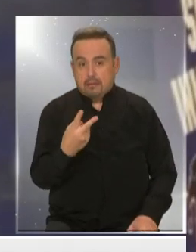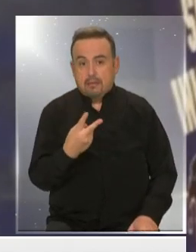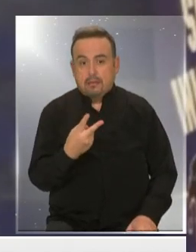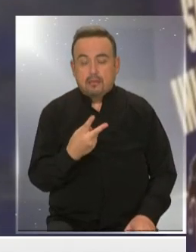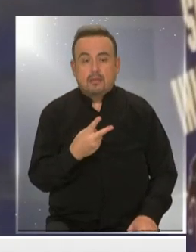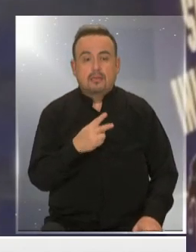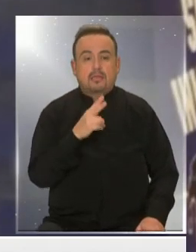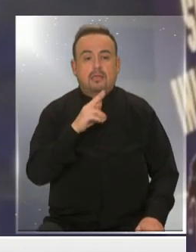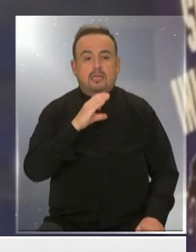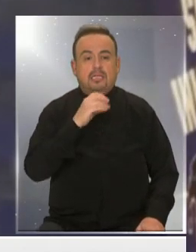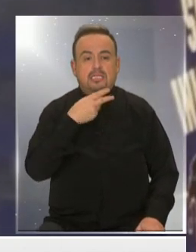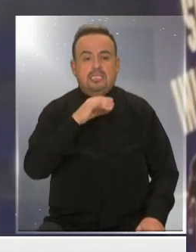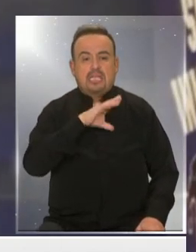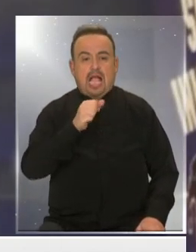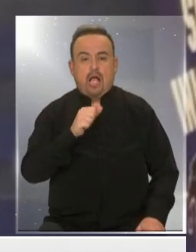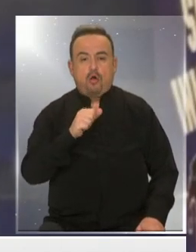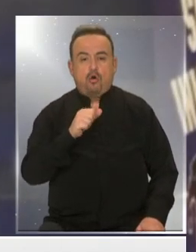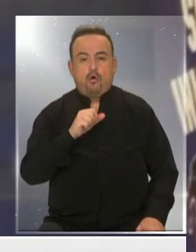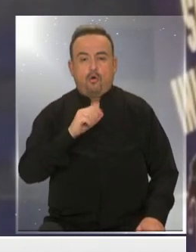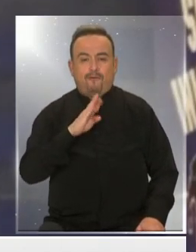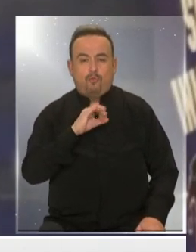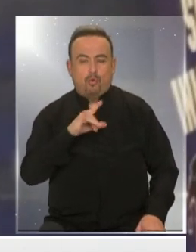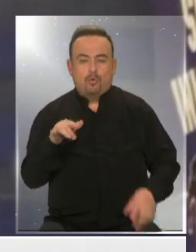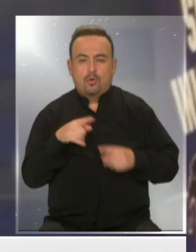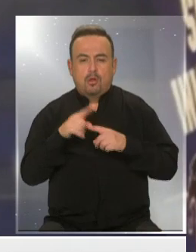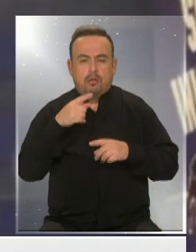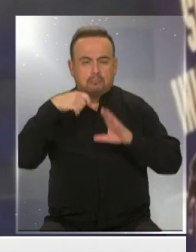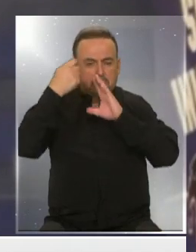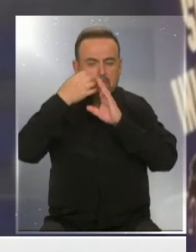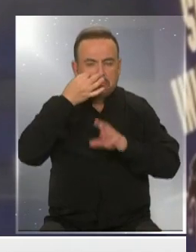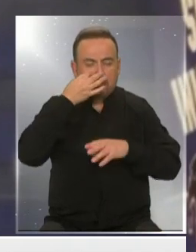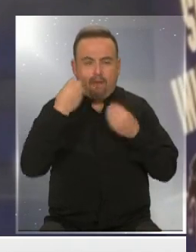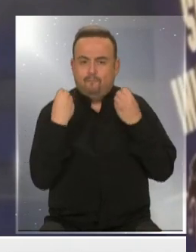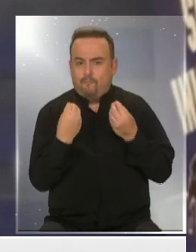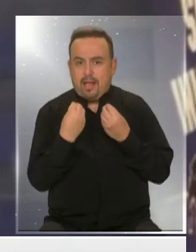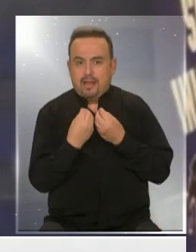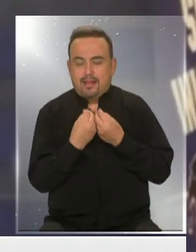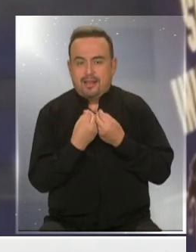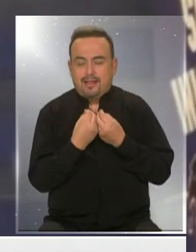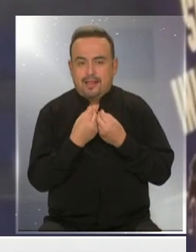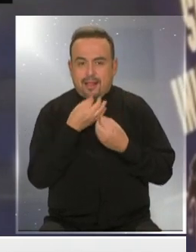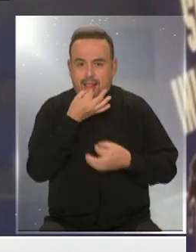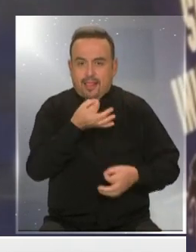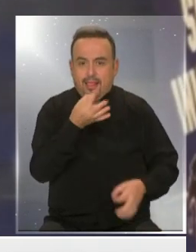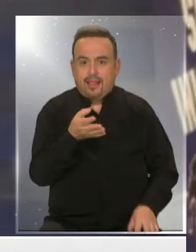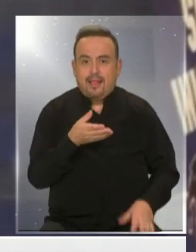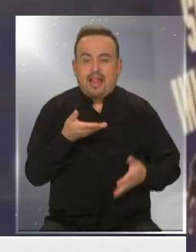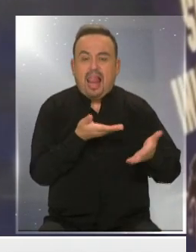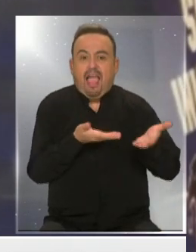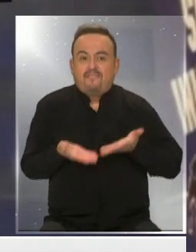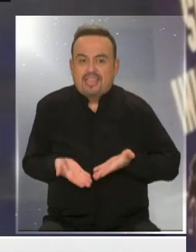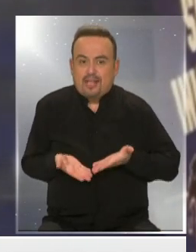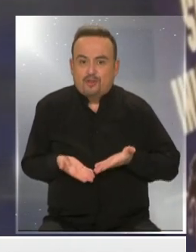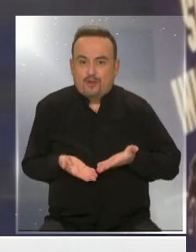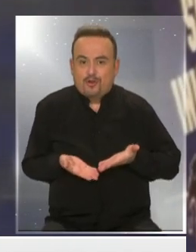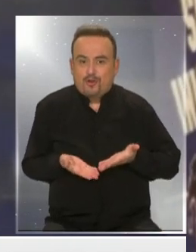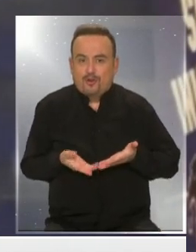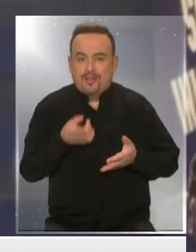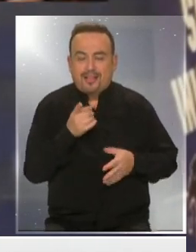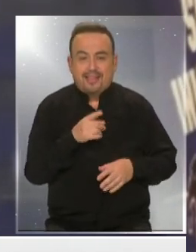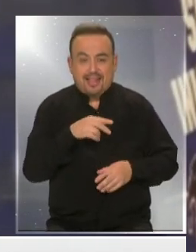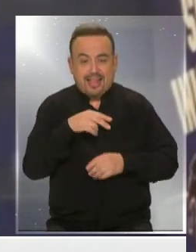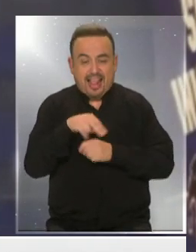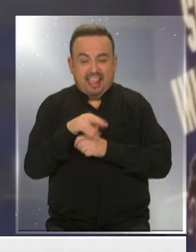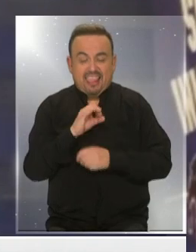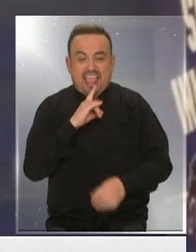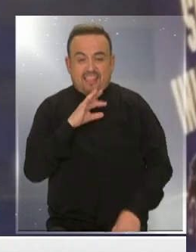Chicago Bulls, El Último Baile en Netflix. Vi algunas películas muy buenas también que recomiendo. La Invitación, Netflix,